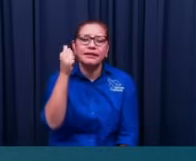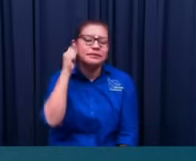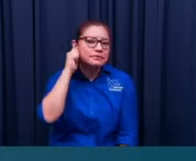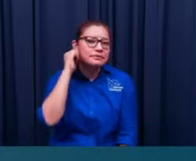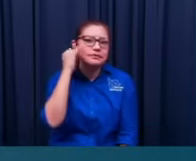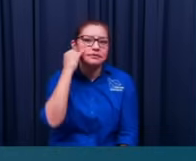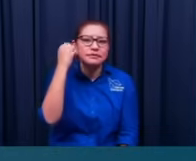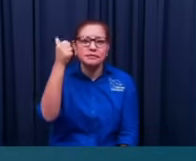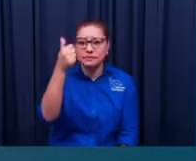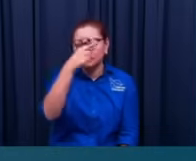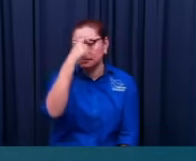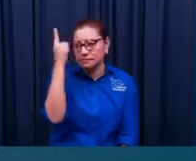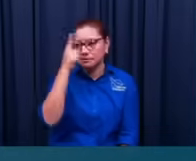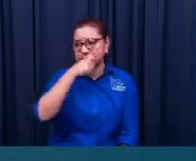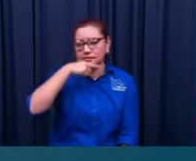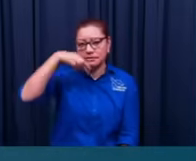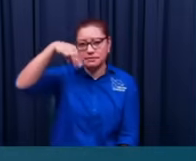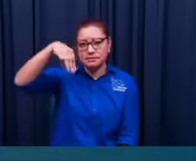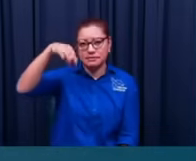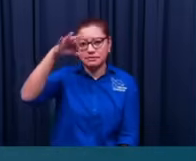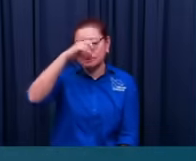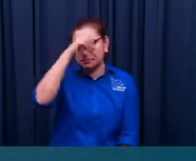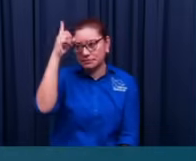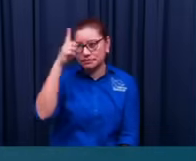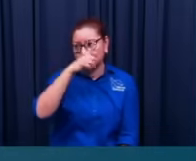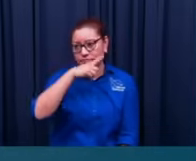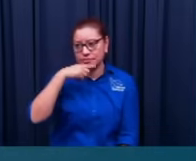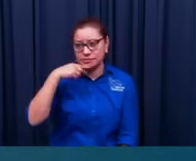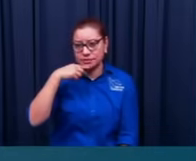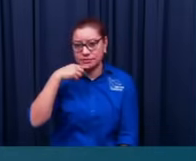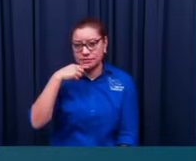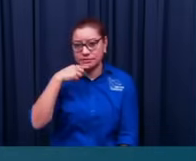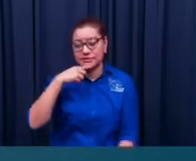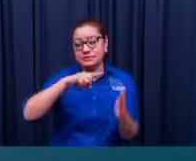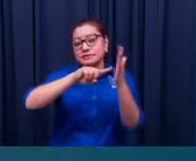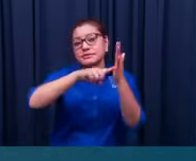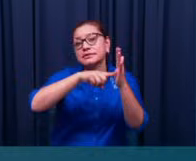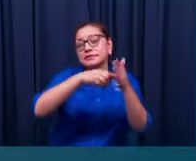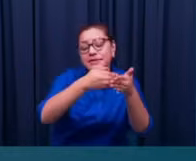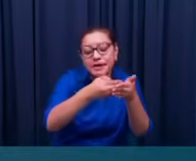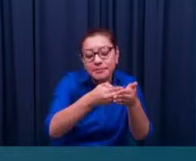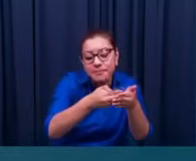santidad, pero literalmente quiere decir apartarse para Dios.